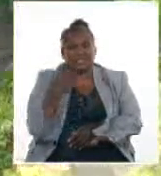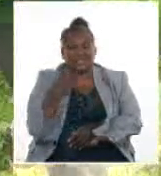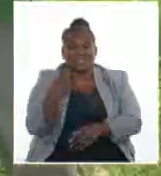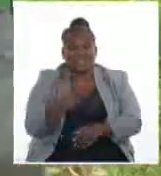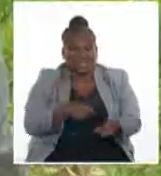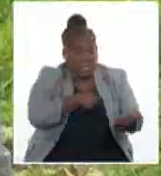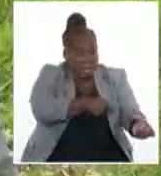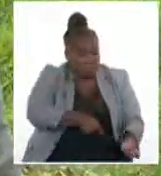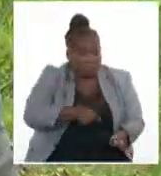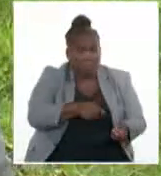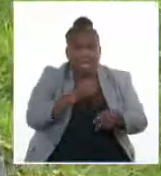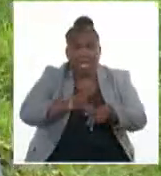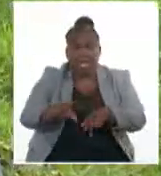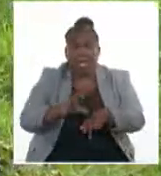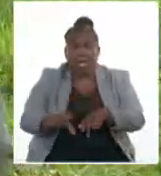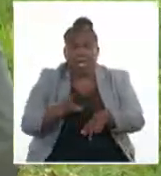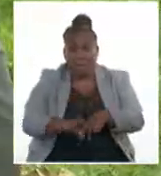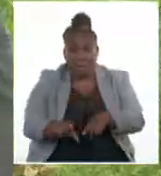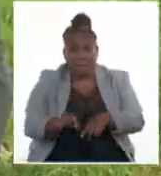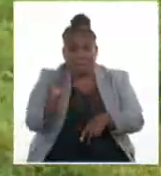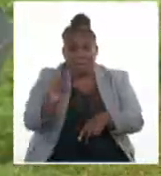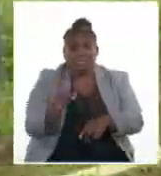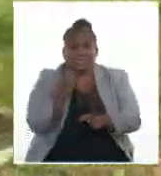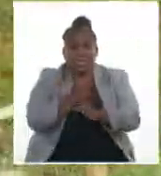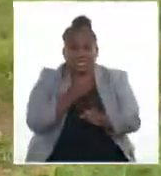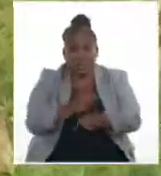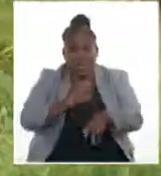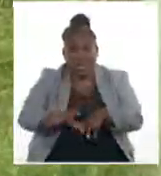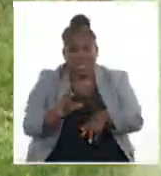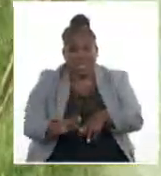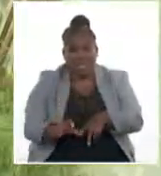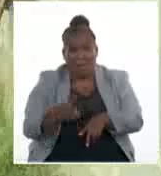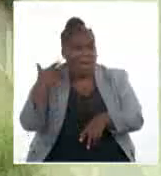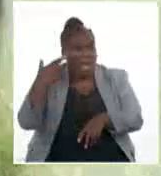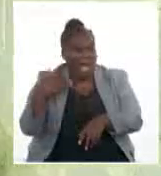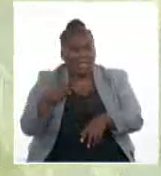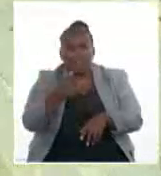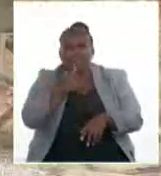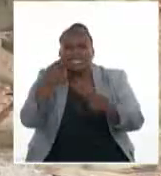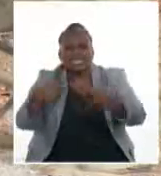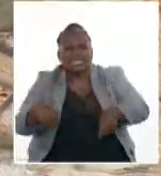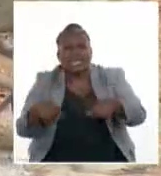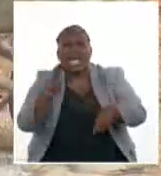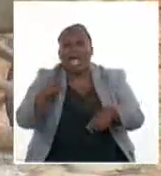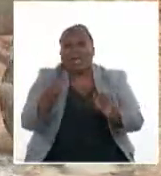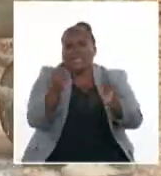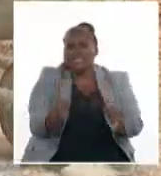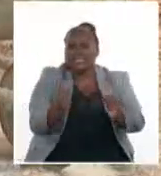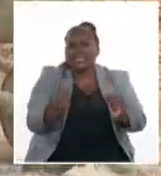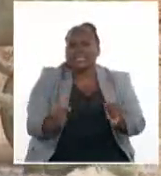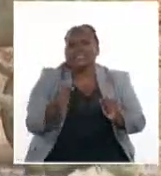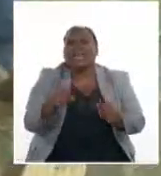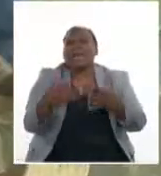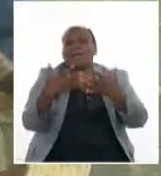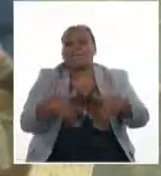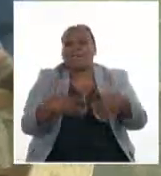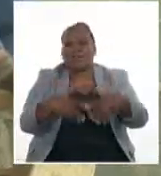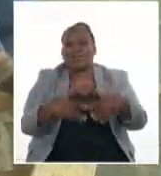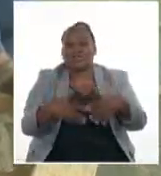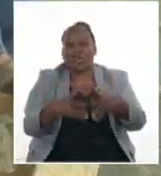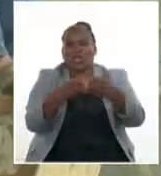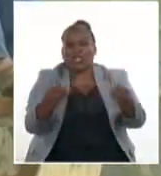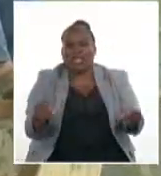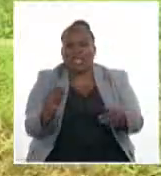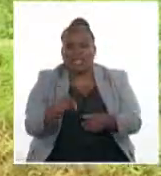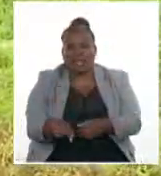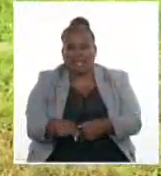la permanencia de la fuerza de trabajo en los campos. Un desafío que asume Cienfuegos para poner en producción una buena parte de las tierras a través